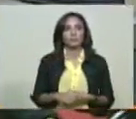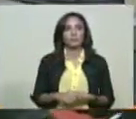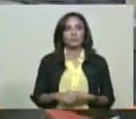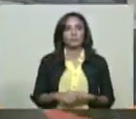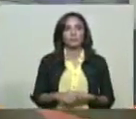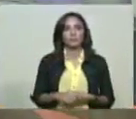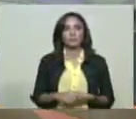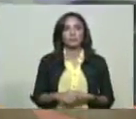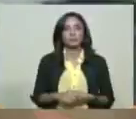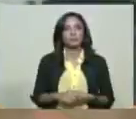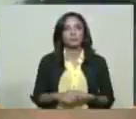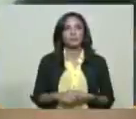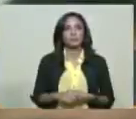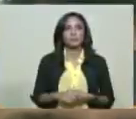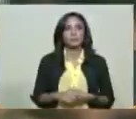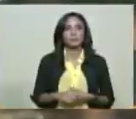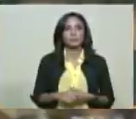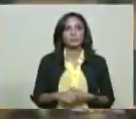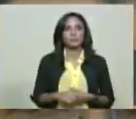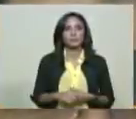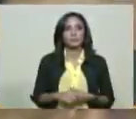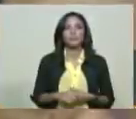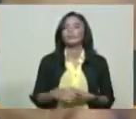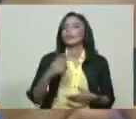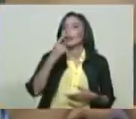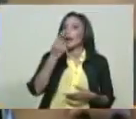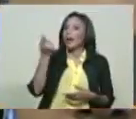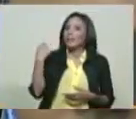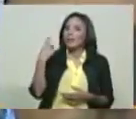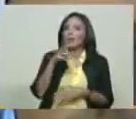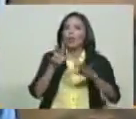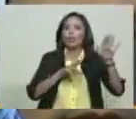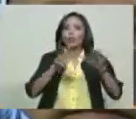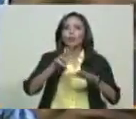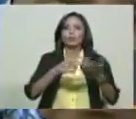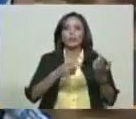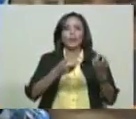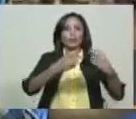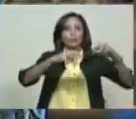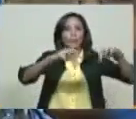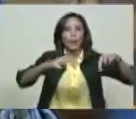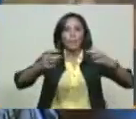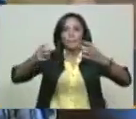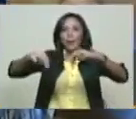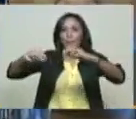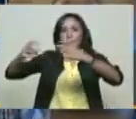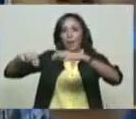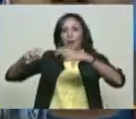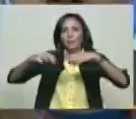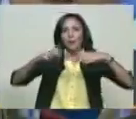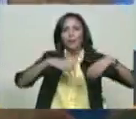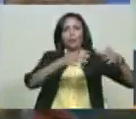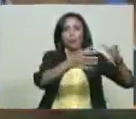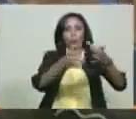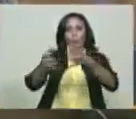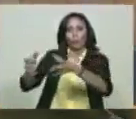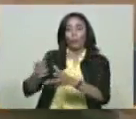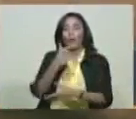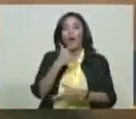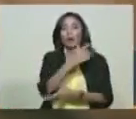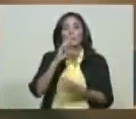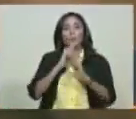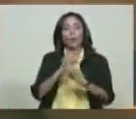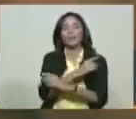y ayer las doce mesas dijeron soy creo y somos leales